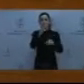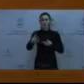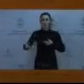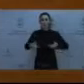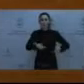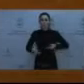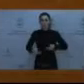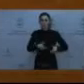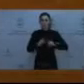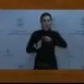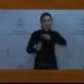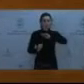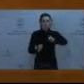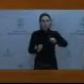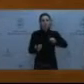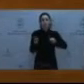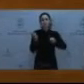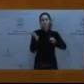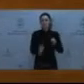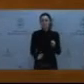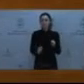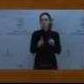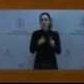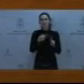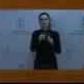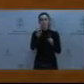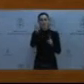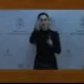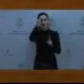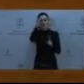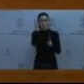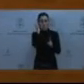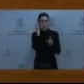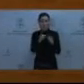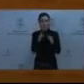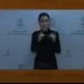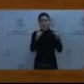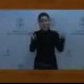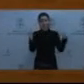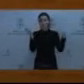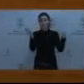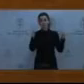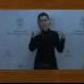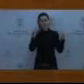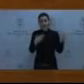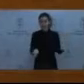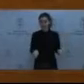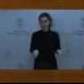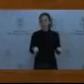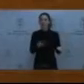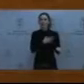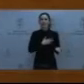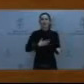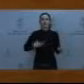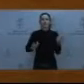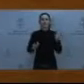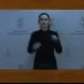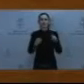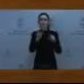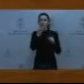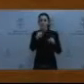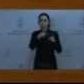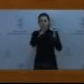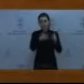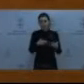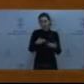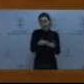de familias, profesionales y alumnos, de que esa equiparación no existe. Y ahora lo que pretendemos saber es si usted, a corto